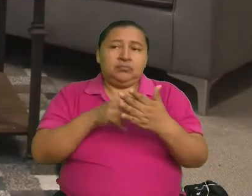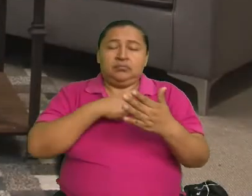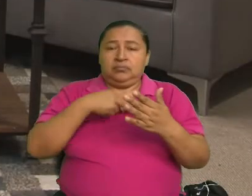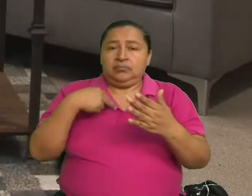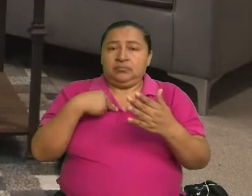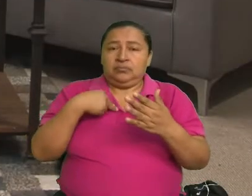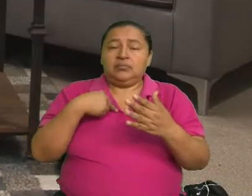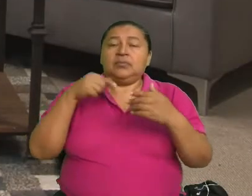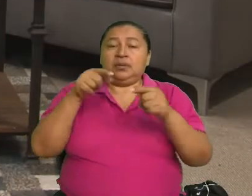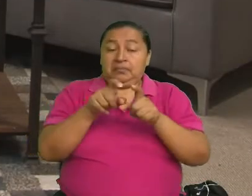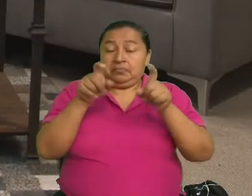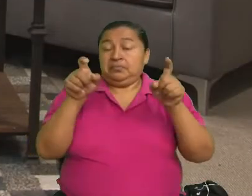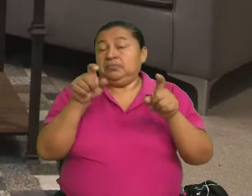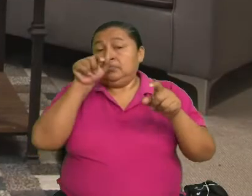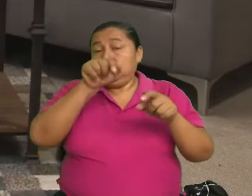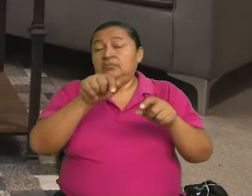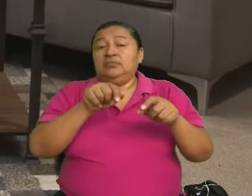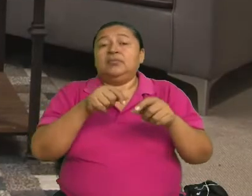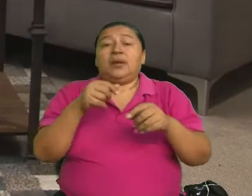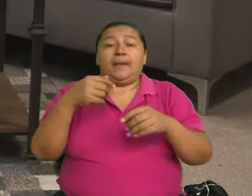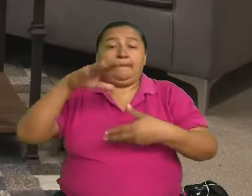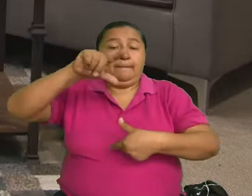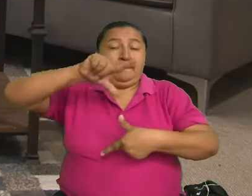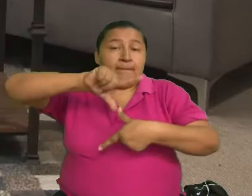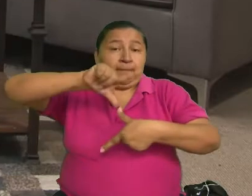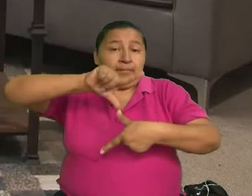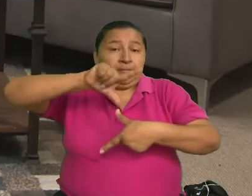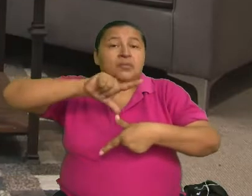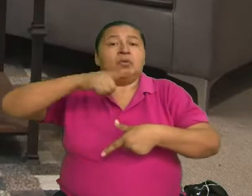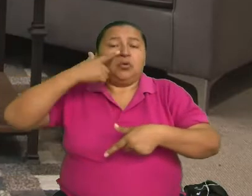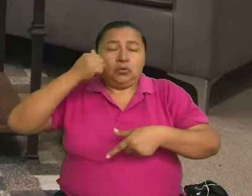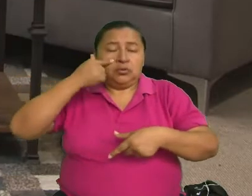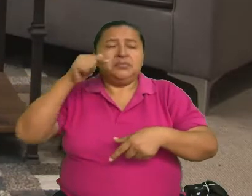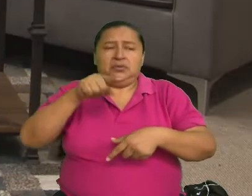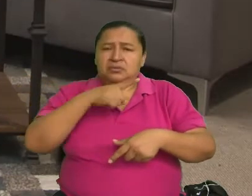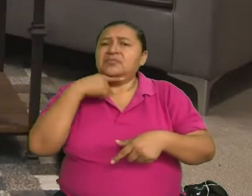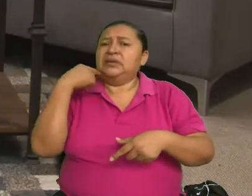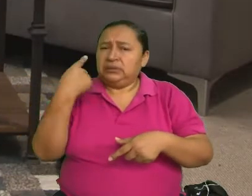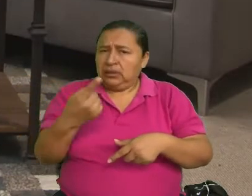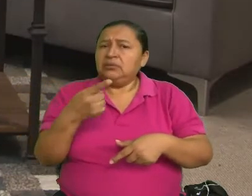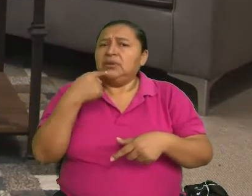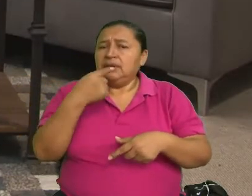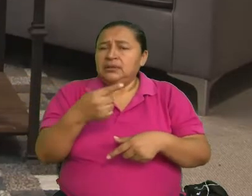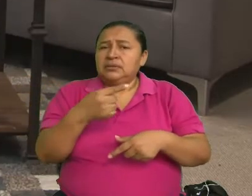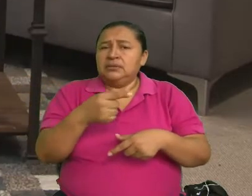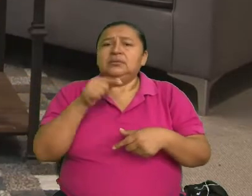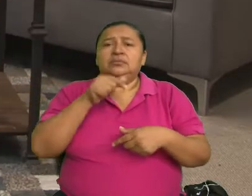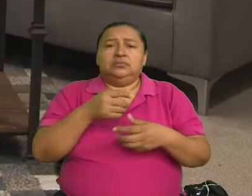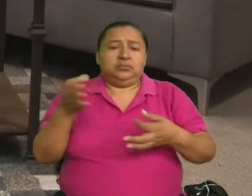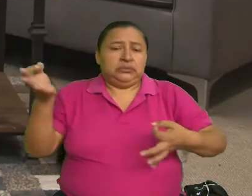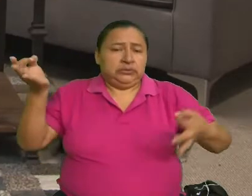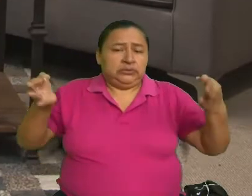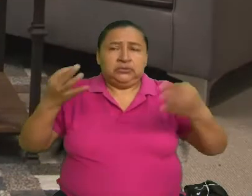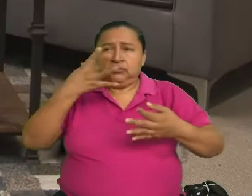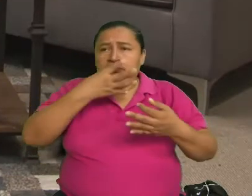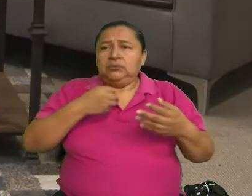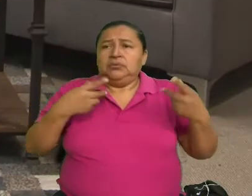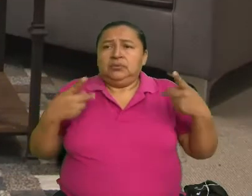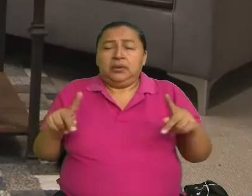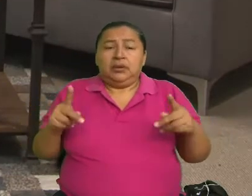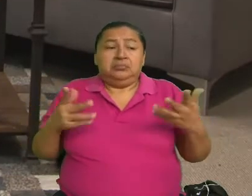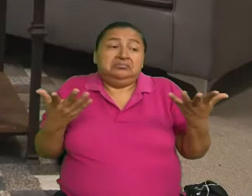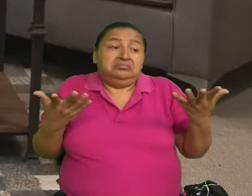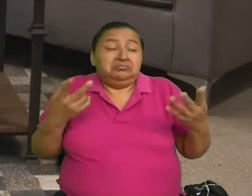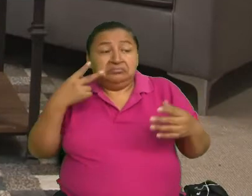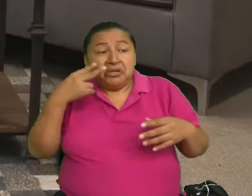Abiertas de América Latina. Claro, claro. Y ese es un reconocimiento. Eso es cierto lo que dice. Nuestros trajes son lindos, pero a lo mejor como lo miran, que